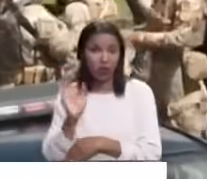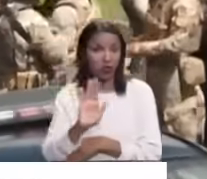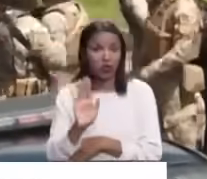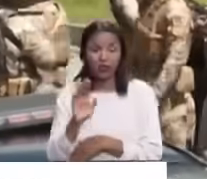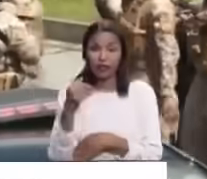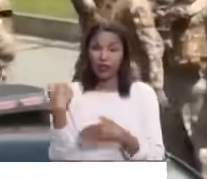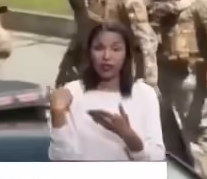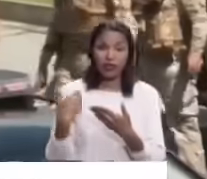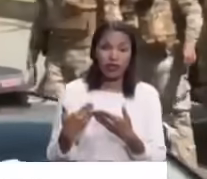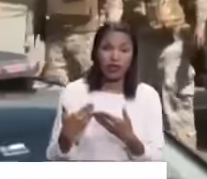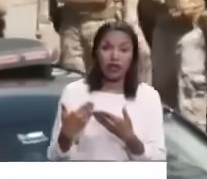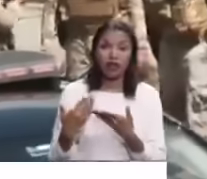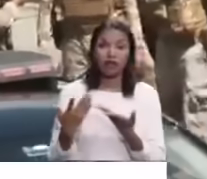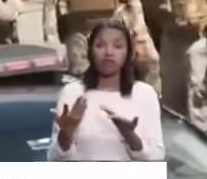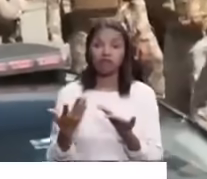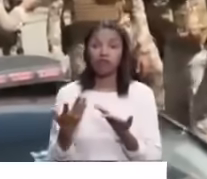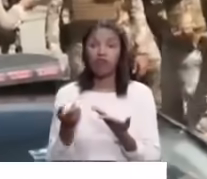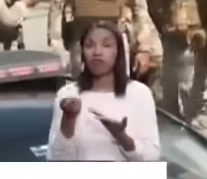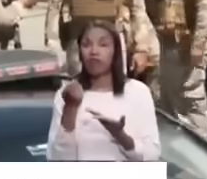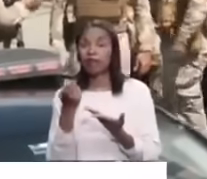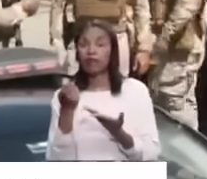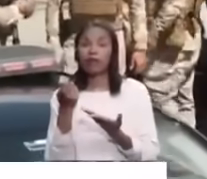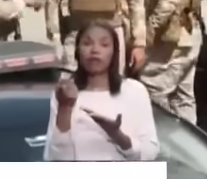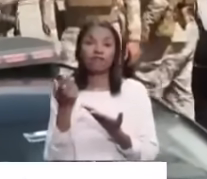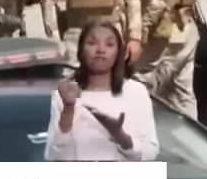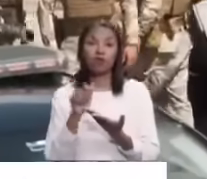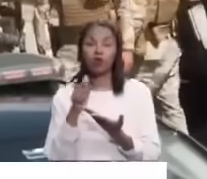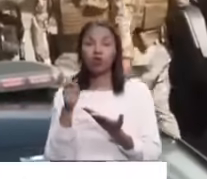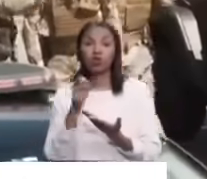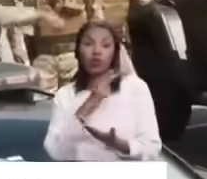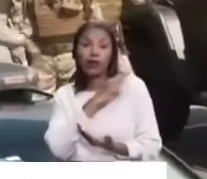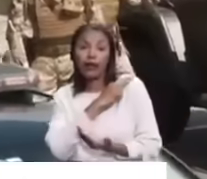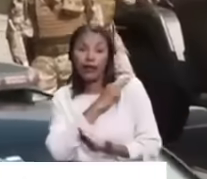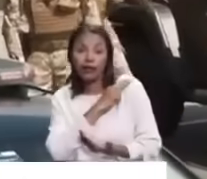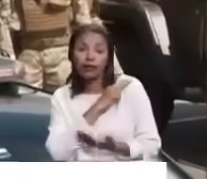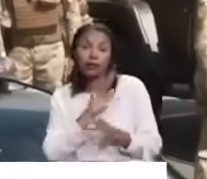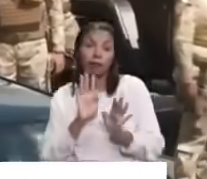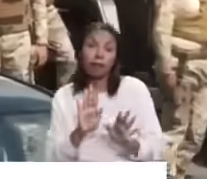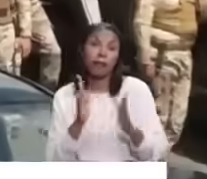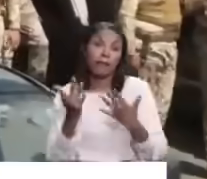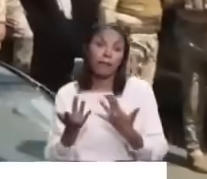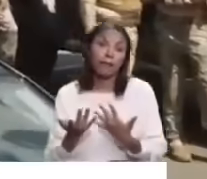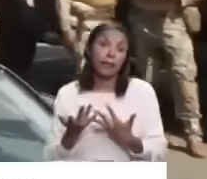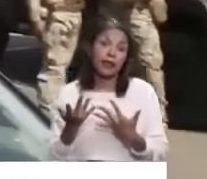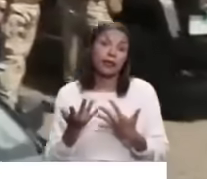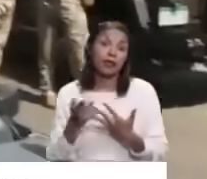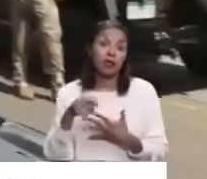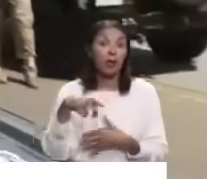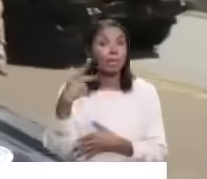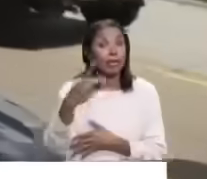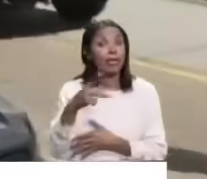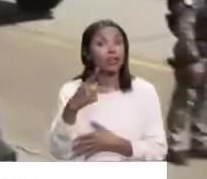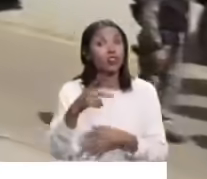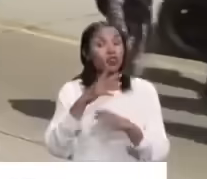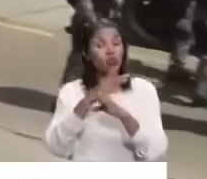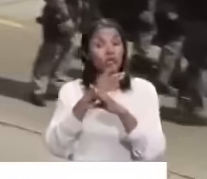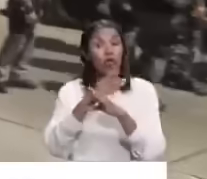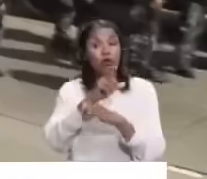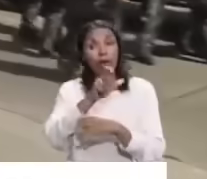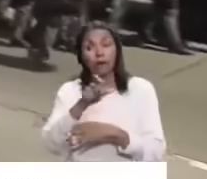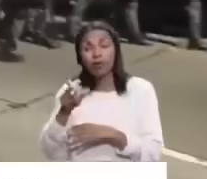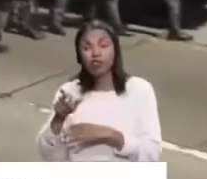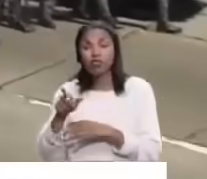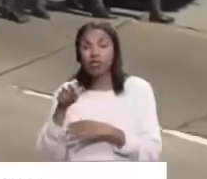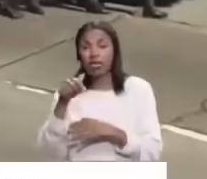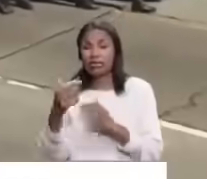para culminar esta diligencia y se trata de una situación que es de alto peligro, pues dentro